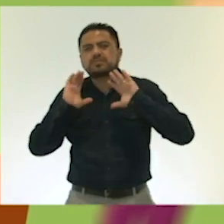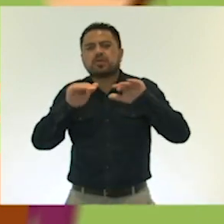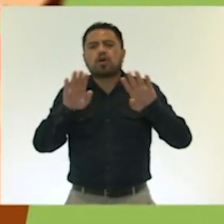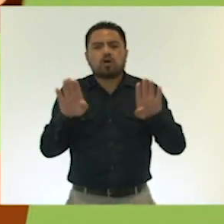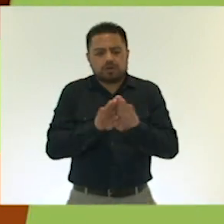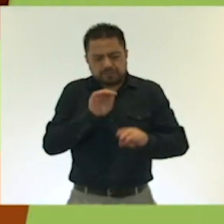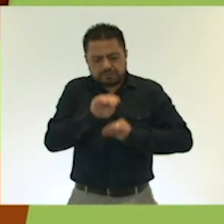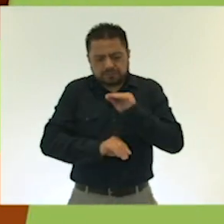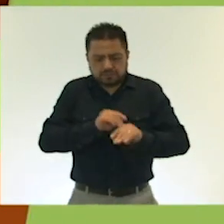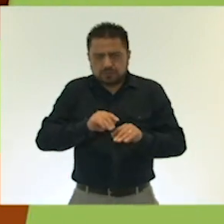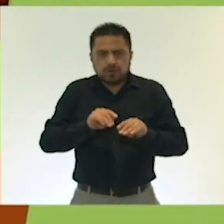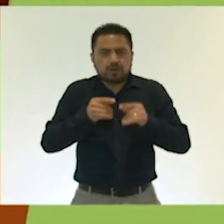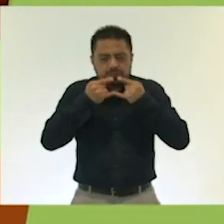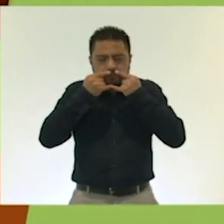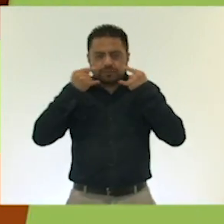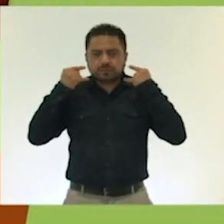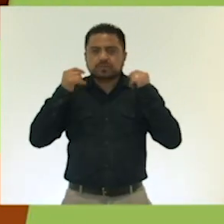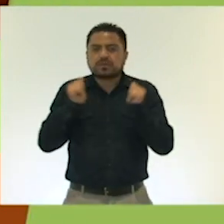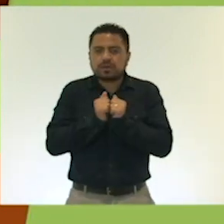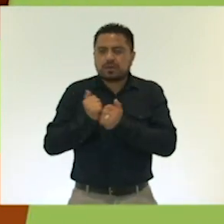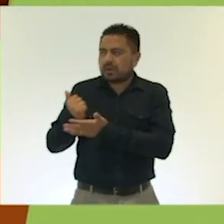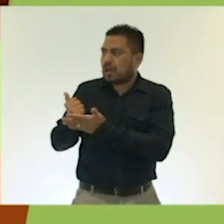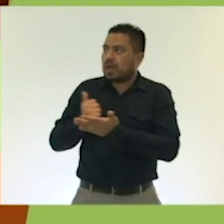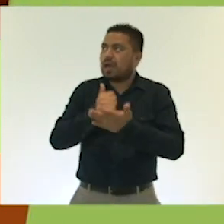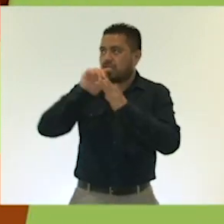armar un cubrebocas con ayuda de un adulto.